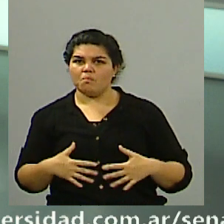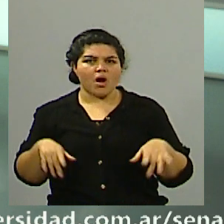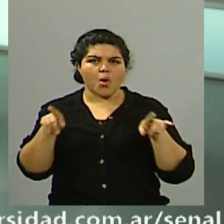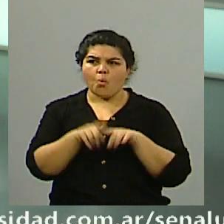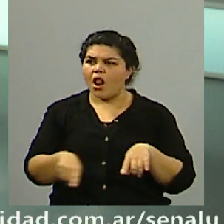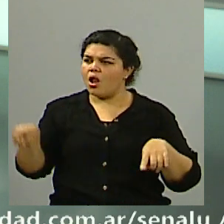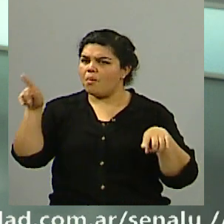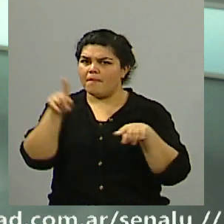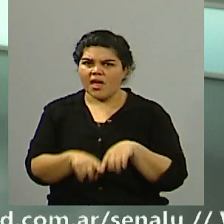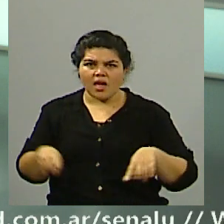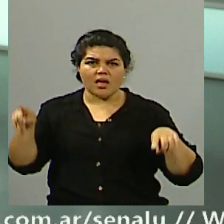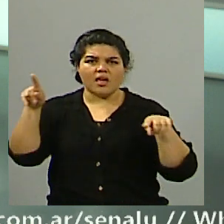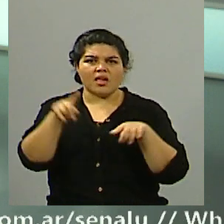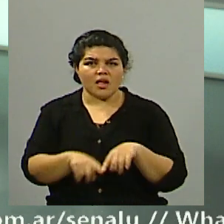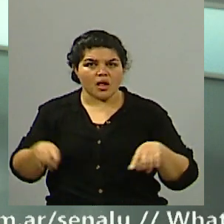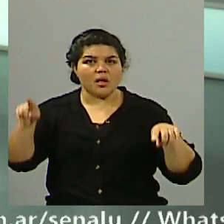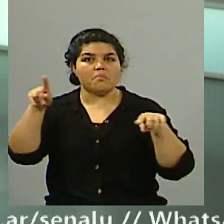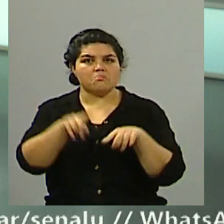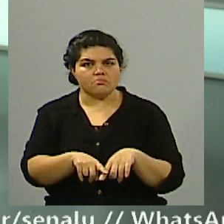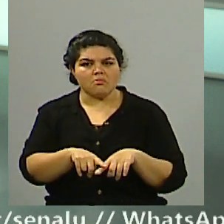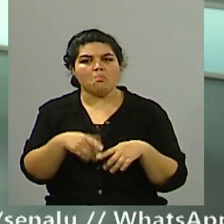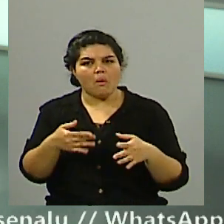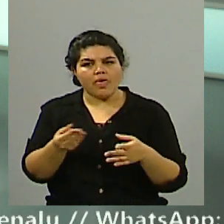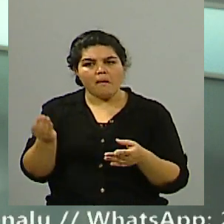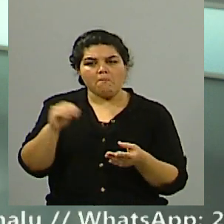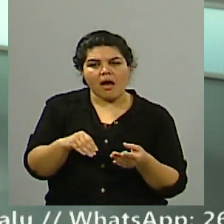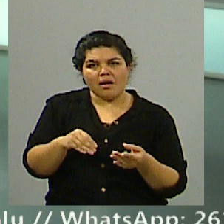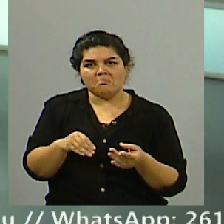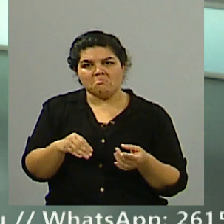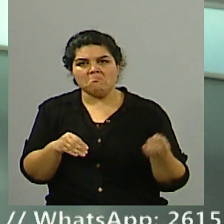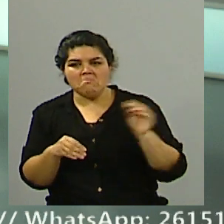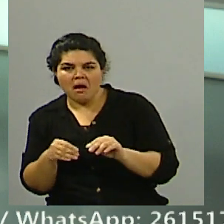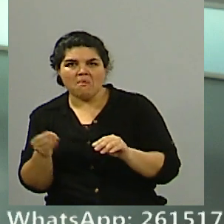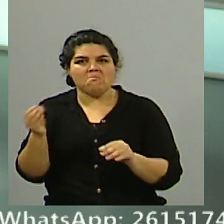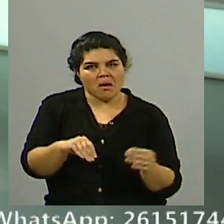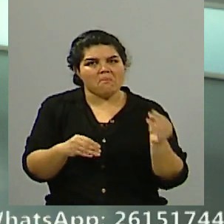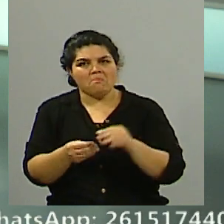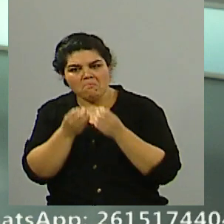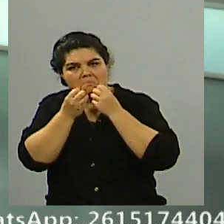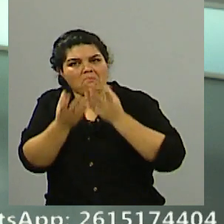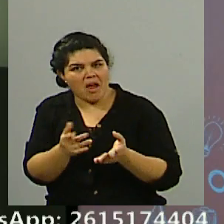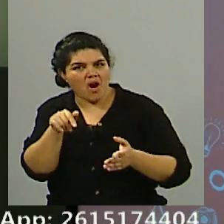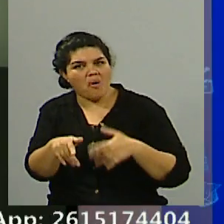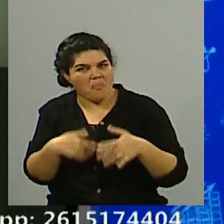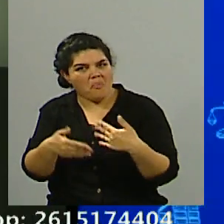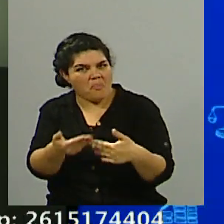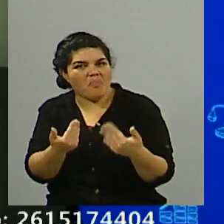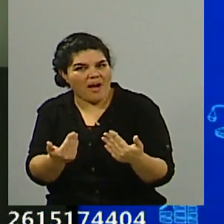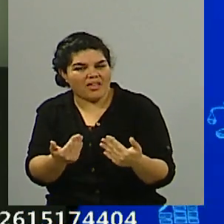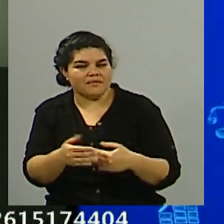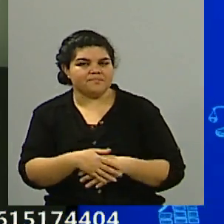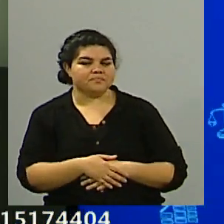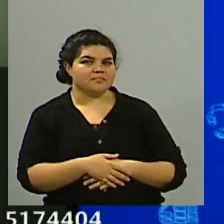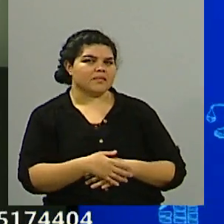siempre le vamos encontrando una como una vueltita más, algo más técnico, algo mejor, algo para desarrollarlo mejor. ¿Y alumnos de cuántos